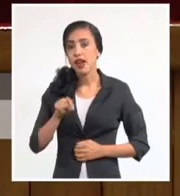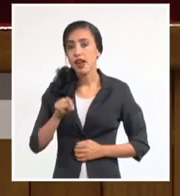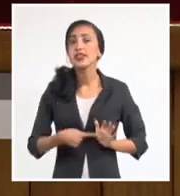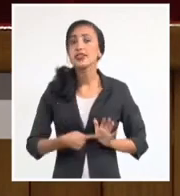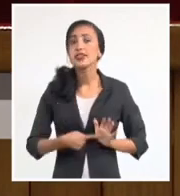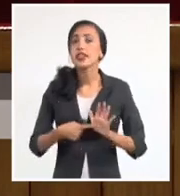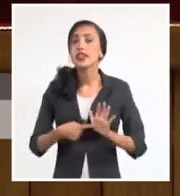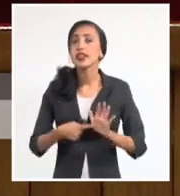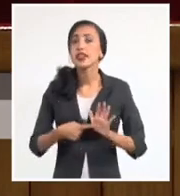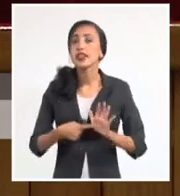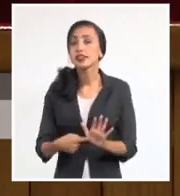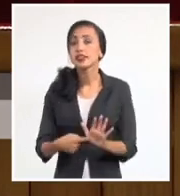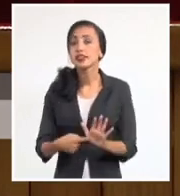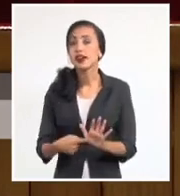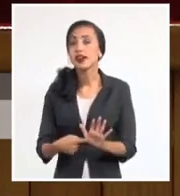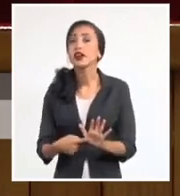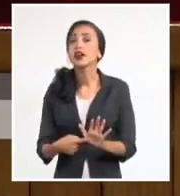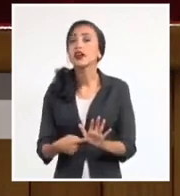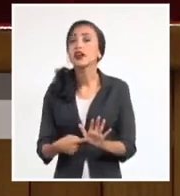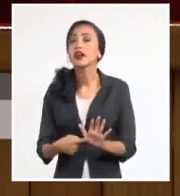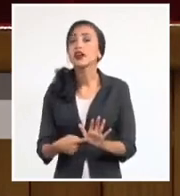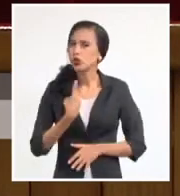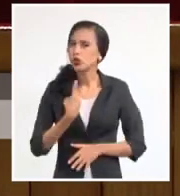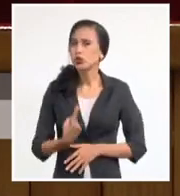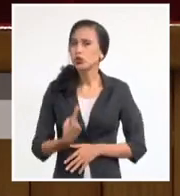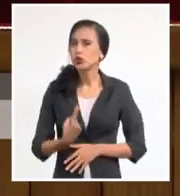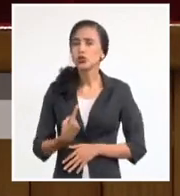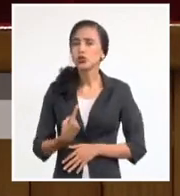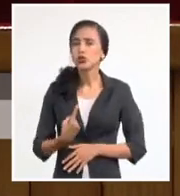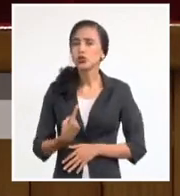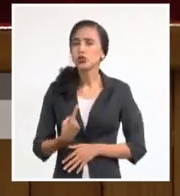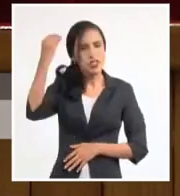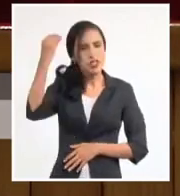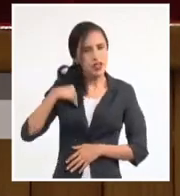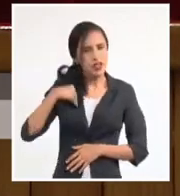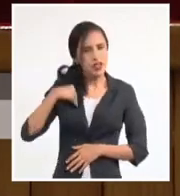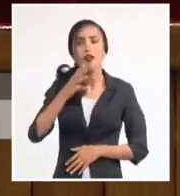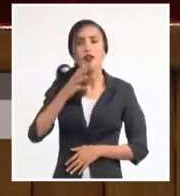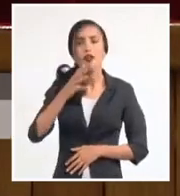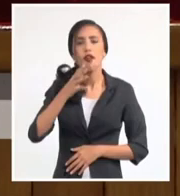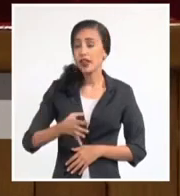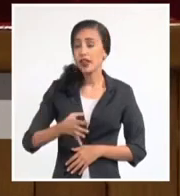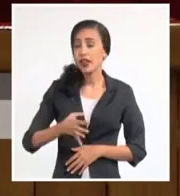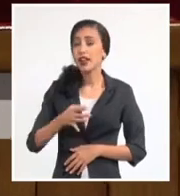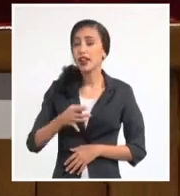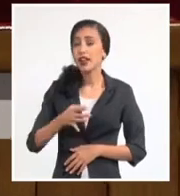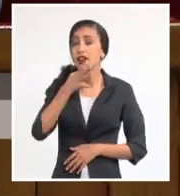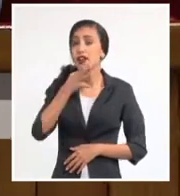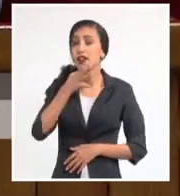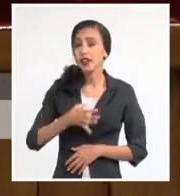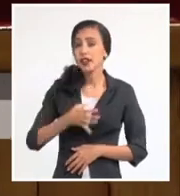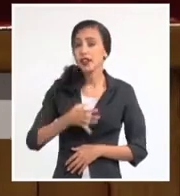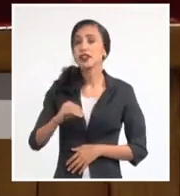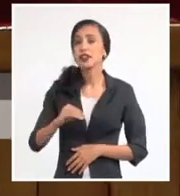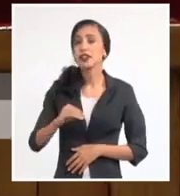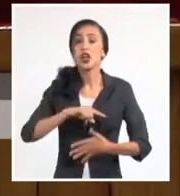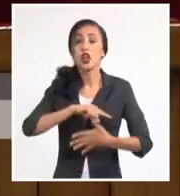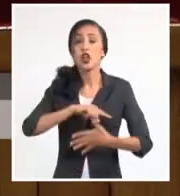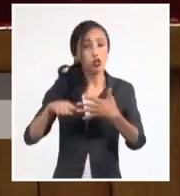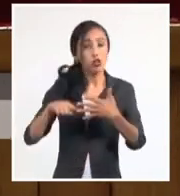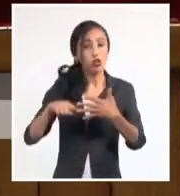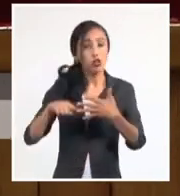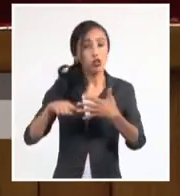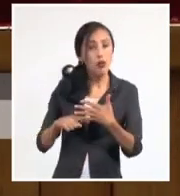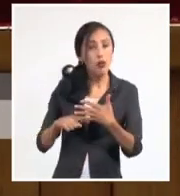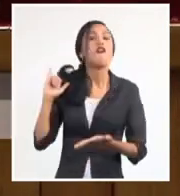la convicción y la certeza de Fidel cuando presagió volverán y volvieron.